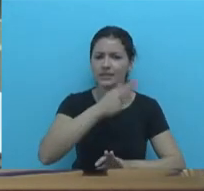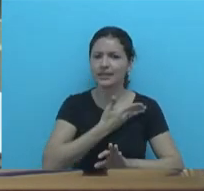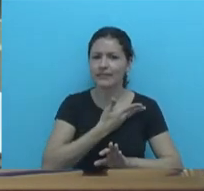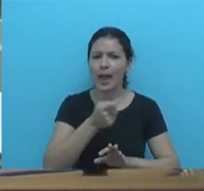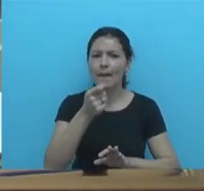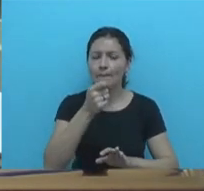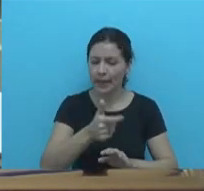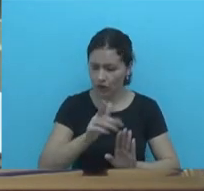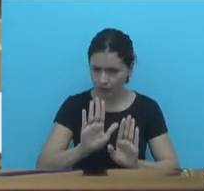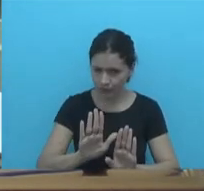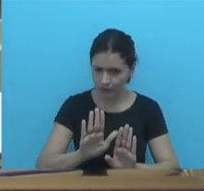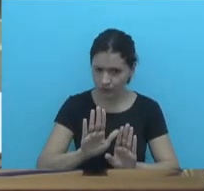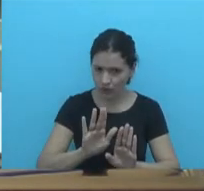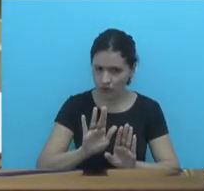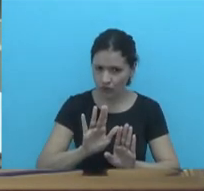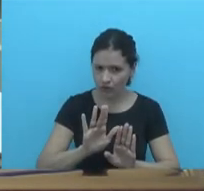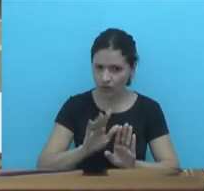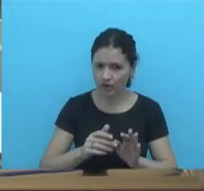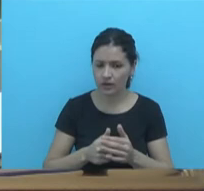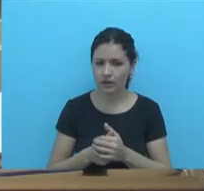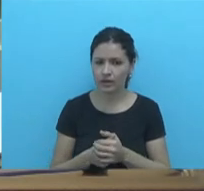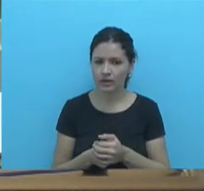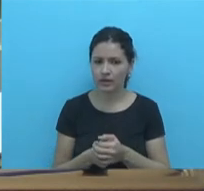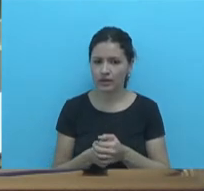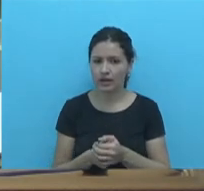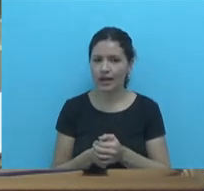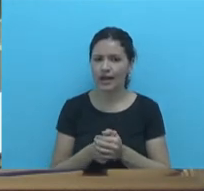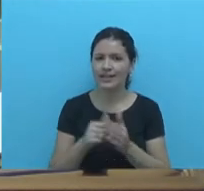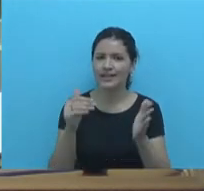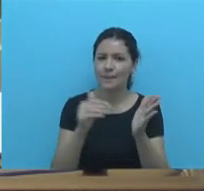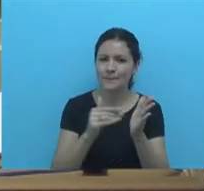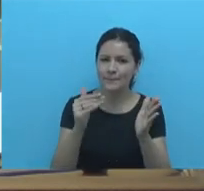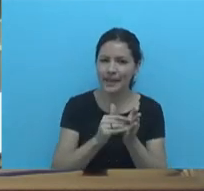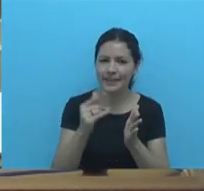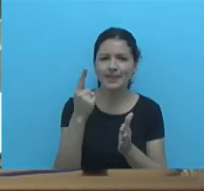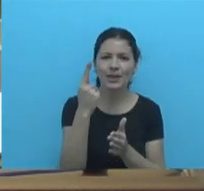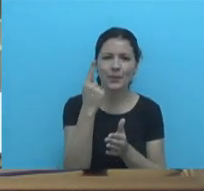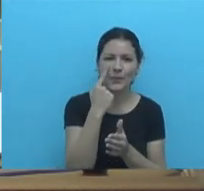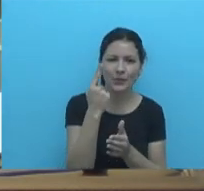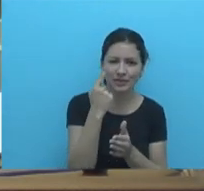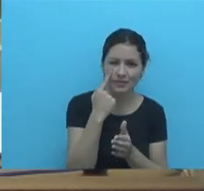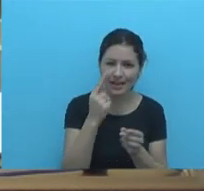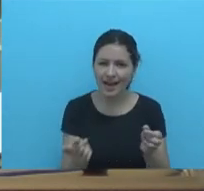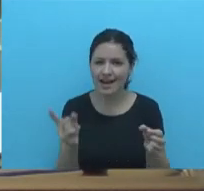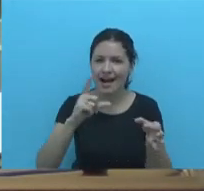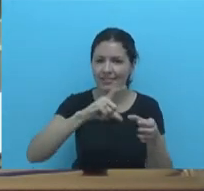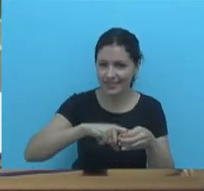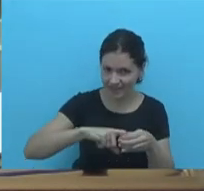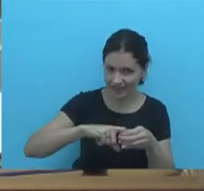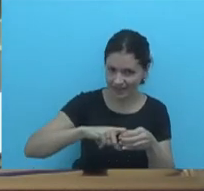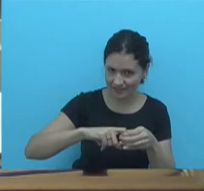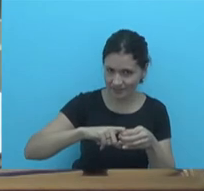pero será de aplicación cuando cada localidad adhiera